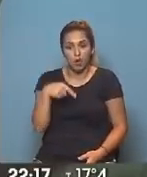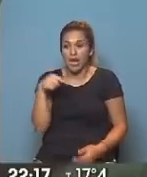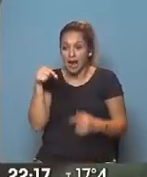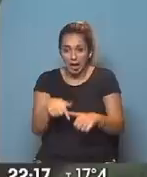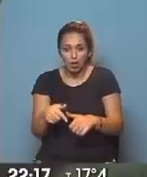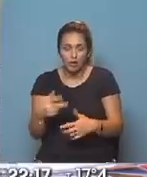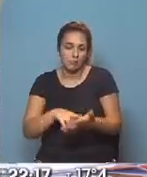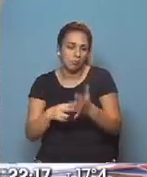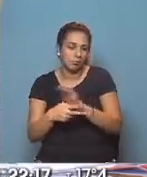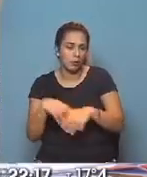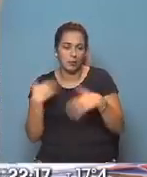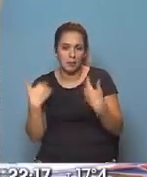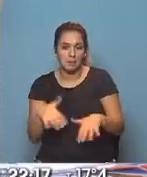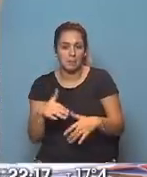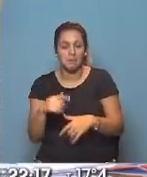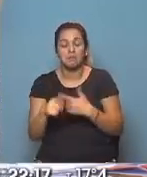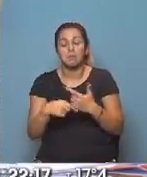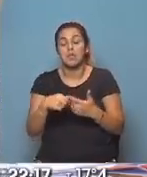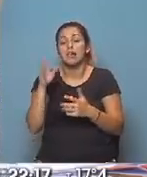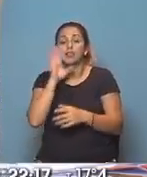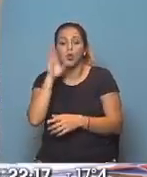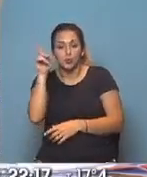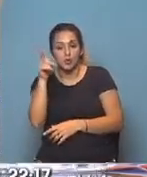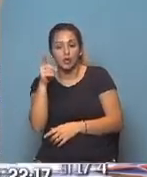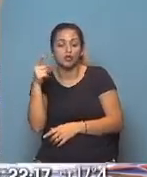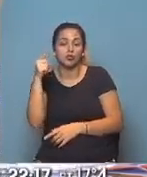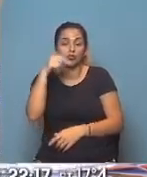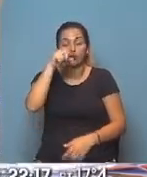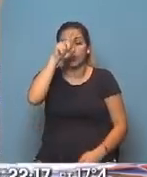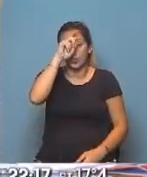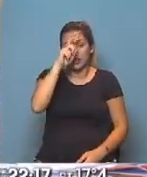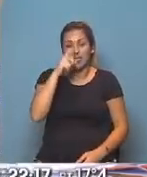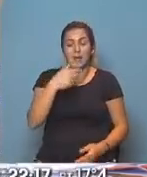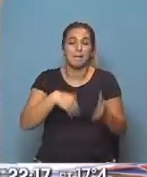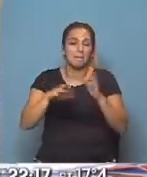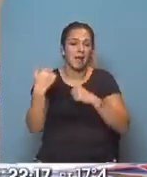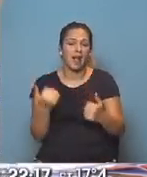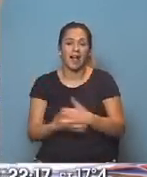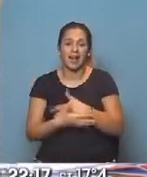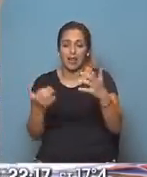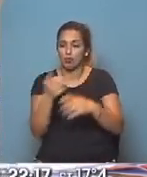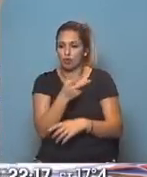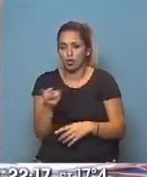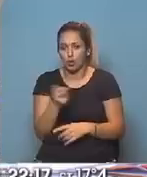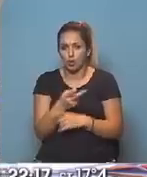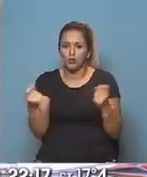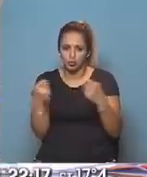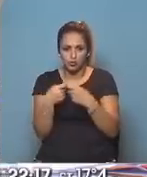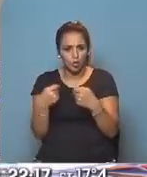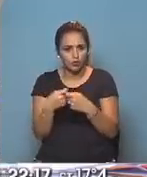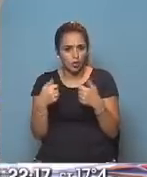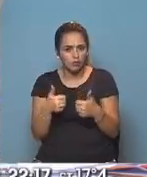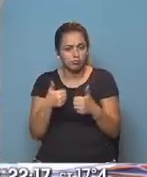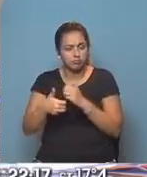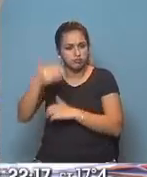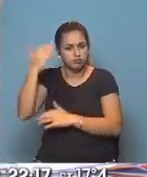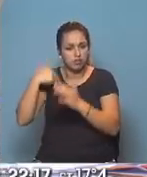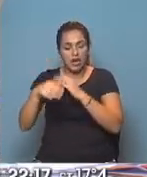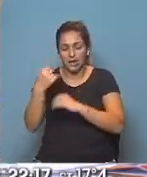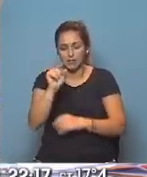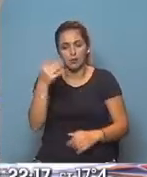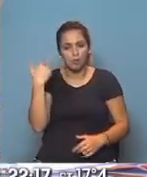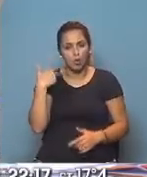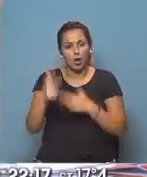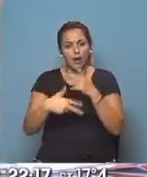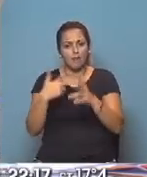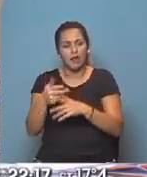a raíz de este problema. Estados Unidos y Turquía tienen los dos más grandes ejércitos de la OTAN y fueron socios y muy buenos socios. Hasta hace poco hablábamos